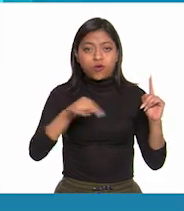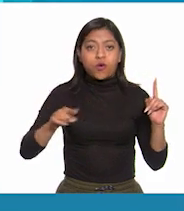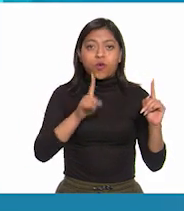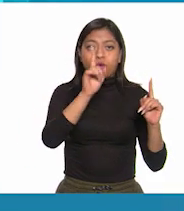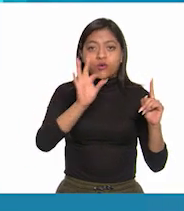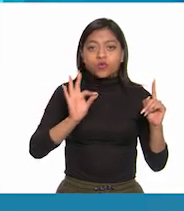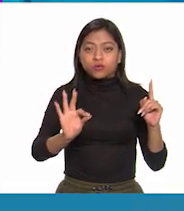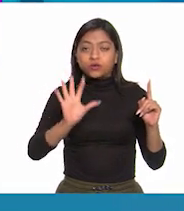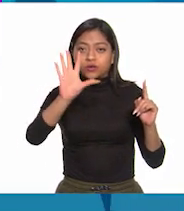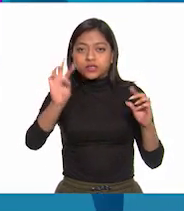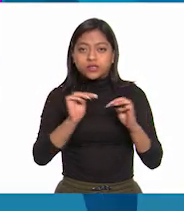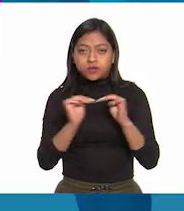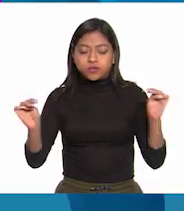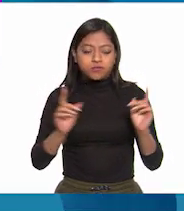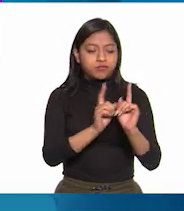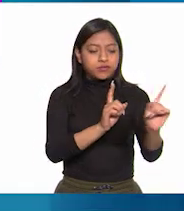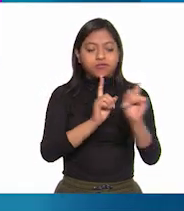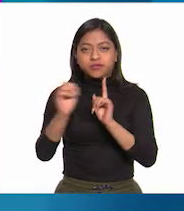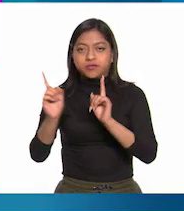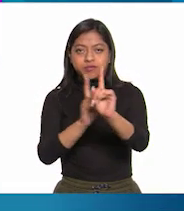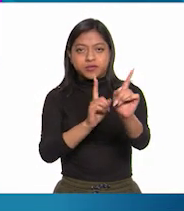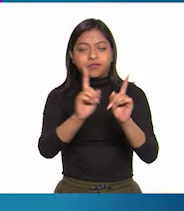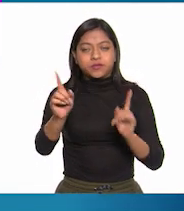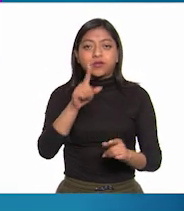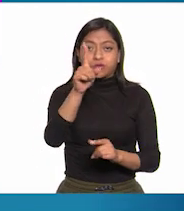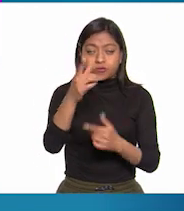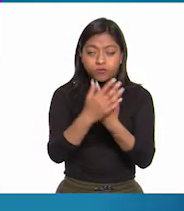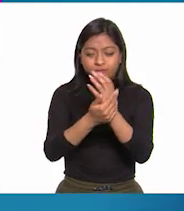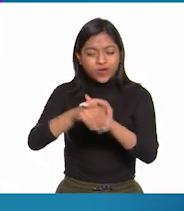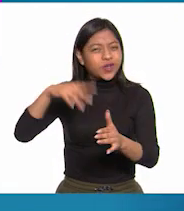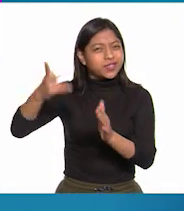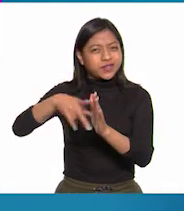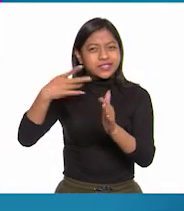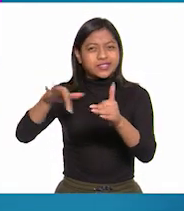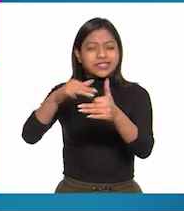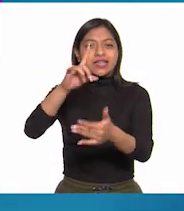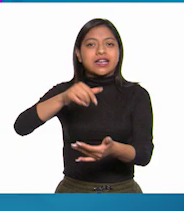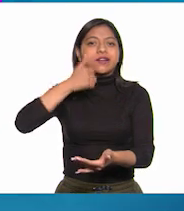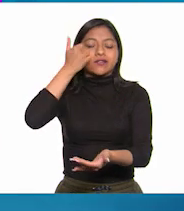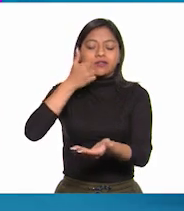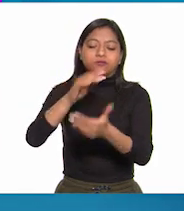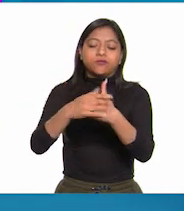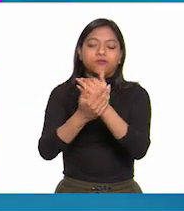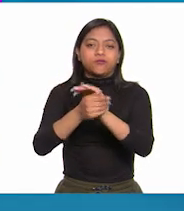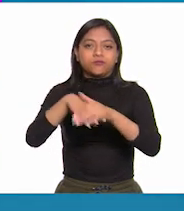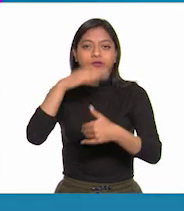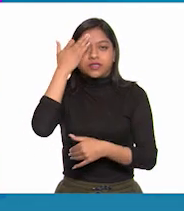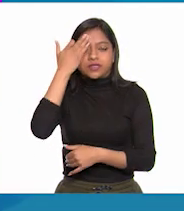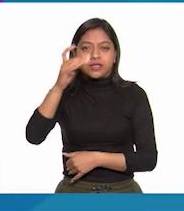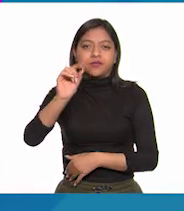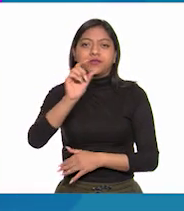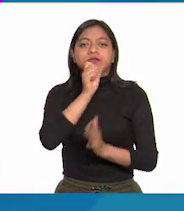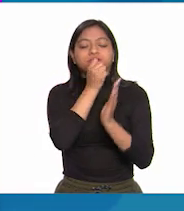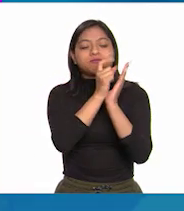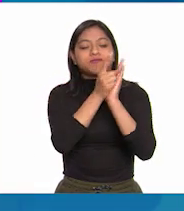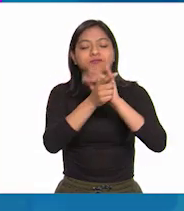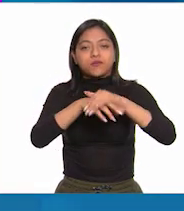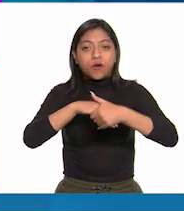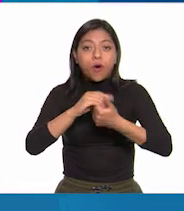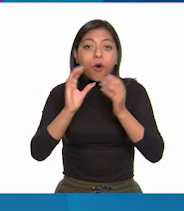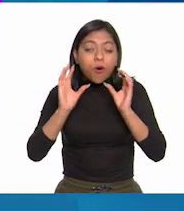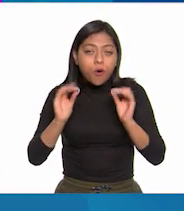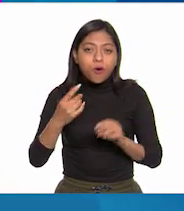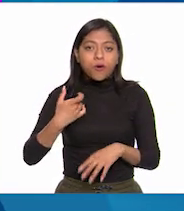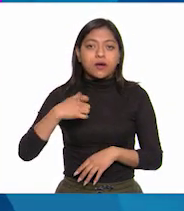metro y medio entre tú y los demás. Lávate las manos muy seguido con agua y jabón por lo menos durante 20 segundos o